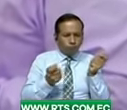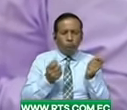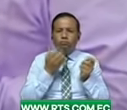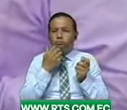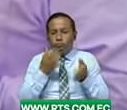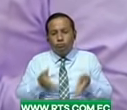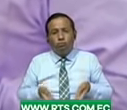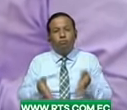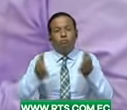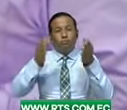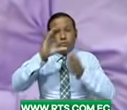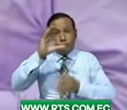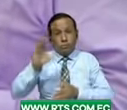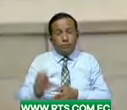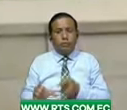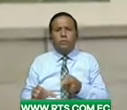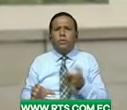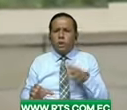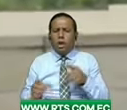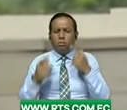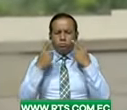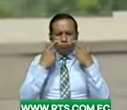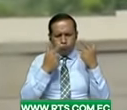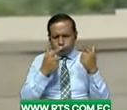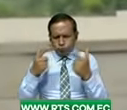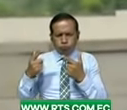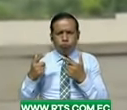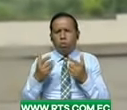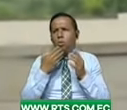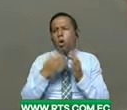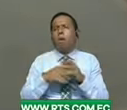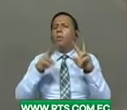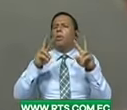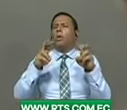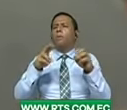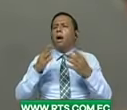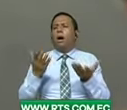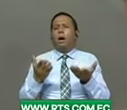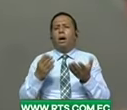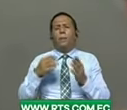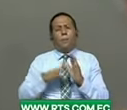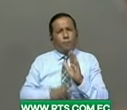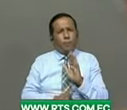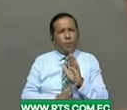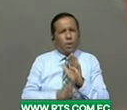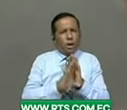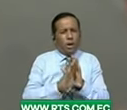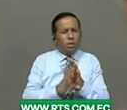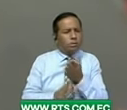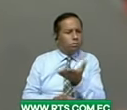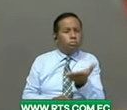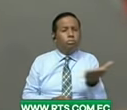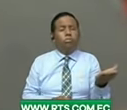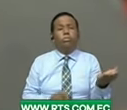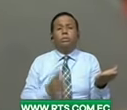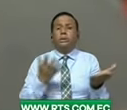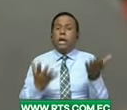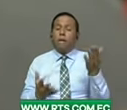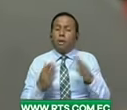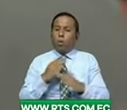la vía La Costa se efectuará un operativo especial. En lo que corresponde a Progreso, para evitar algún tipo